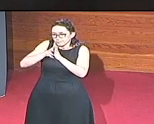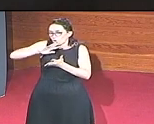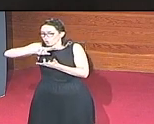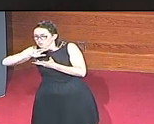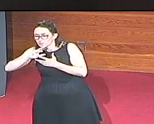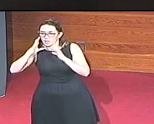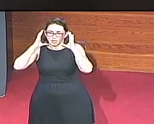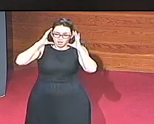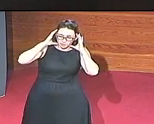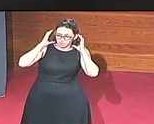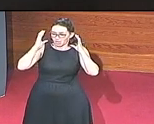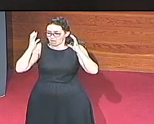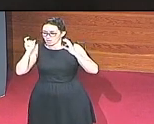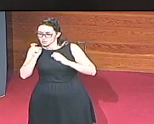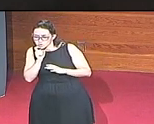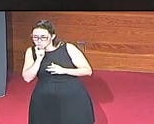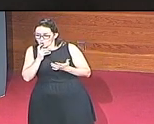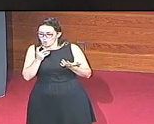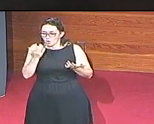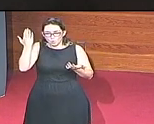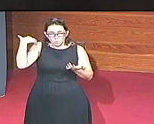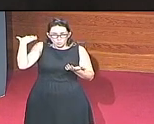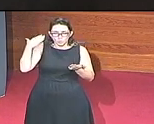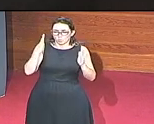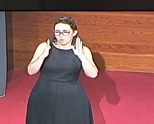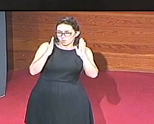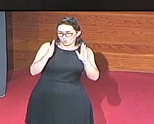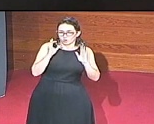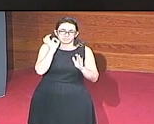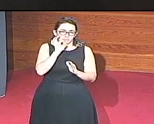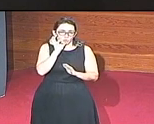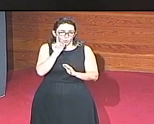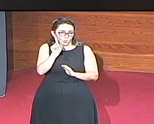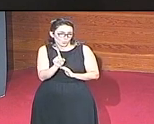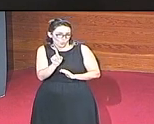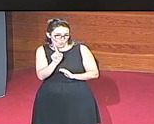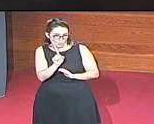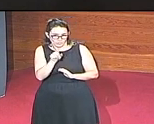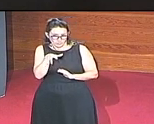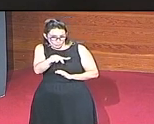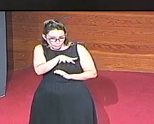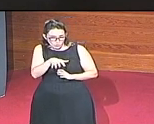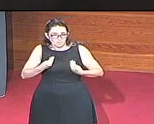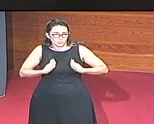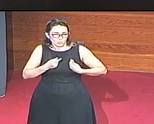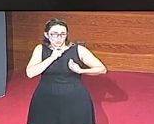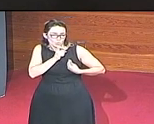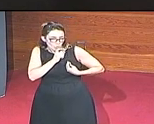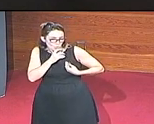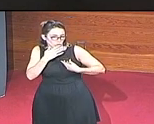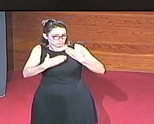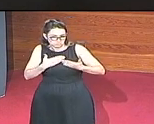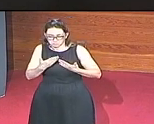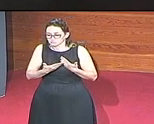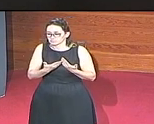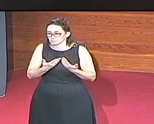arcaya de cómo se vivía en el siglo en siglo 1 en en aquella en aquella zona y